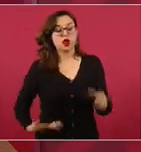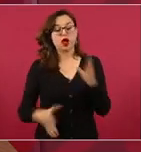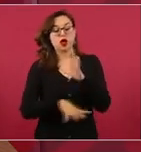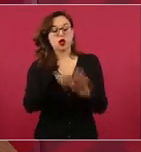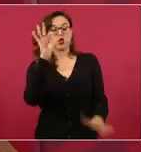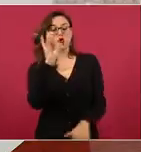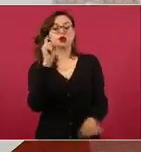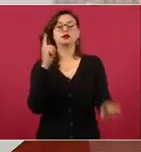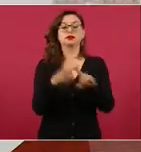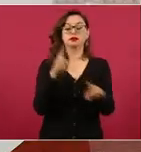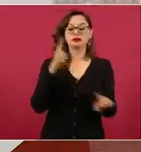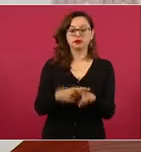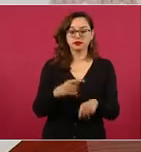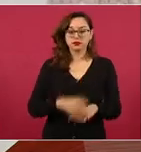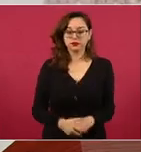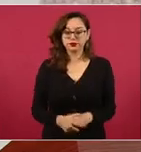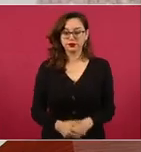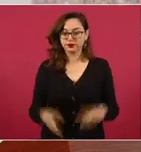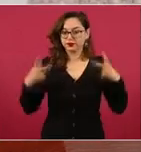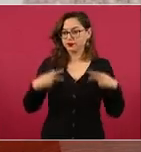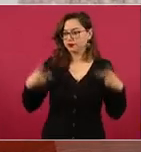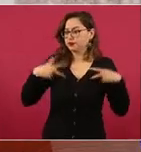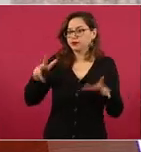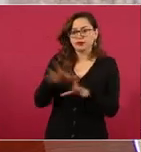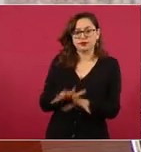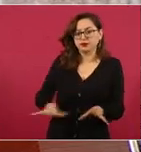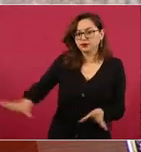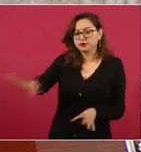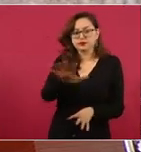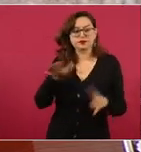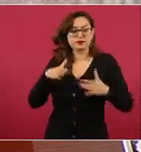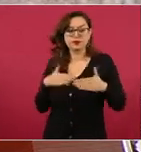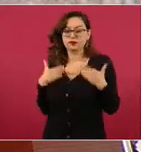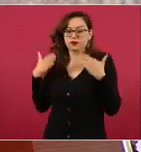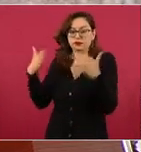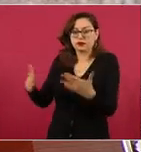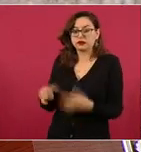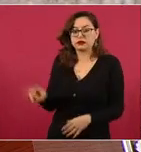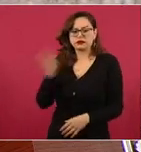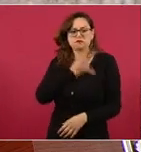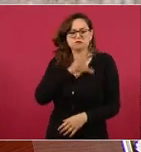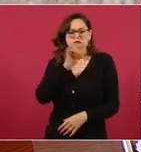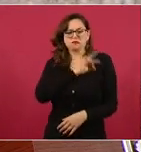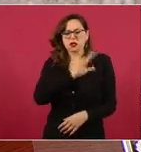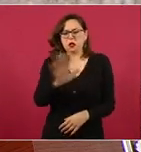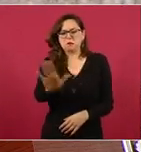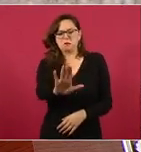Y no estar pensando, y eso es una recomendación,